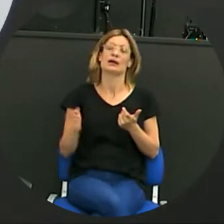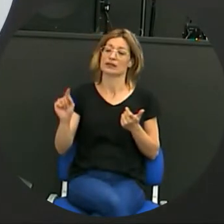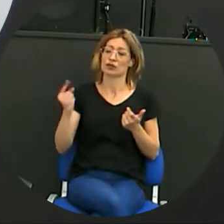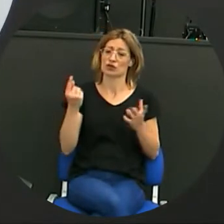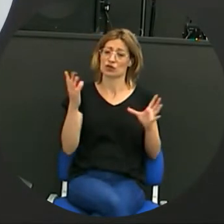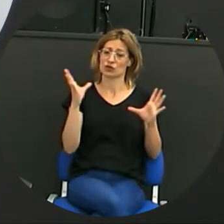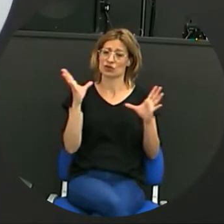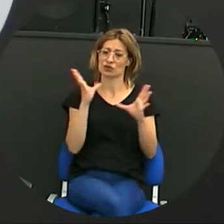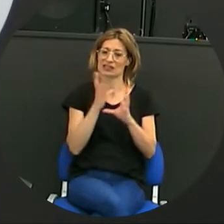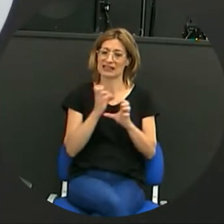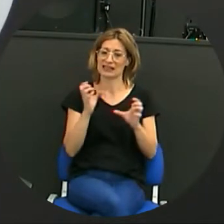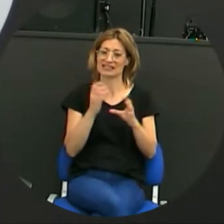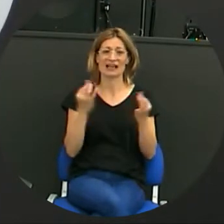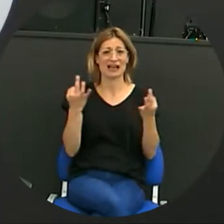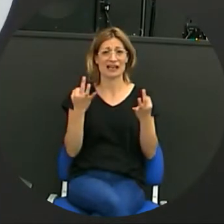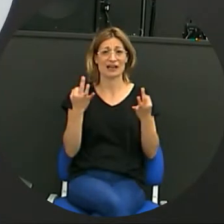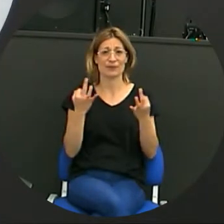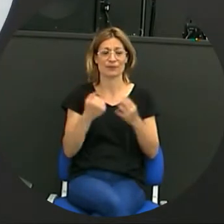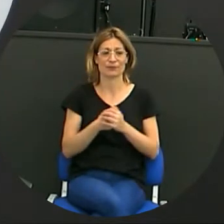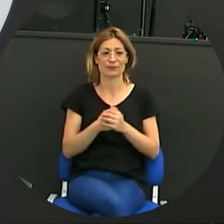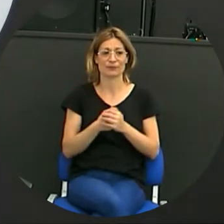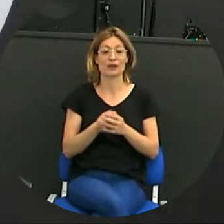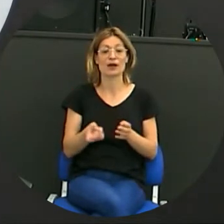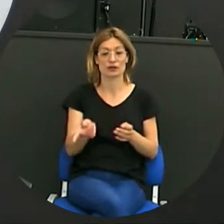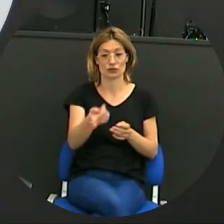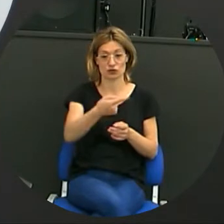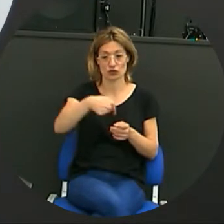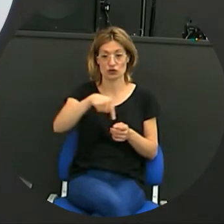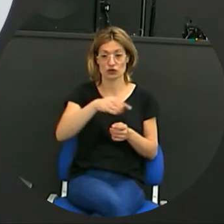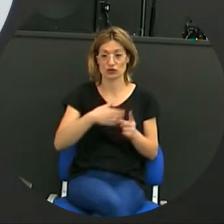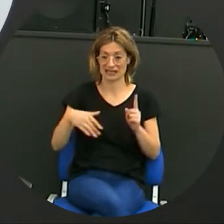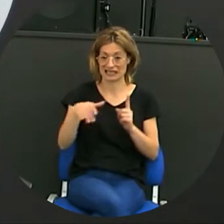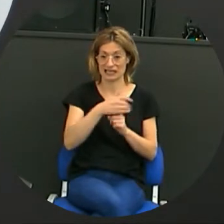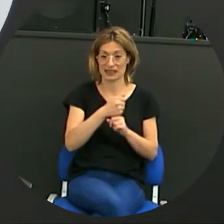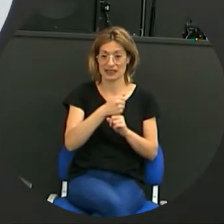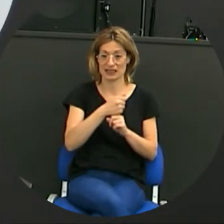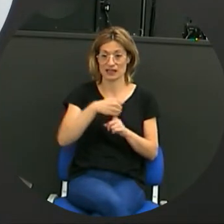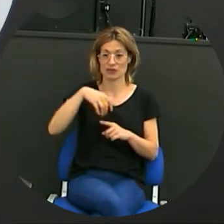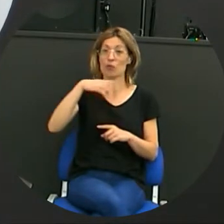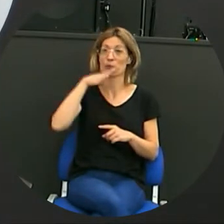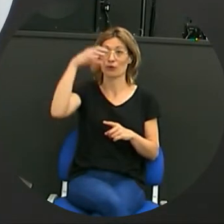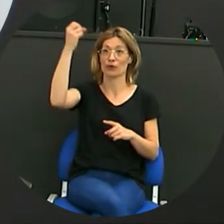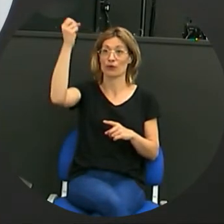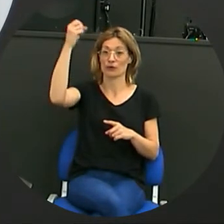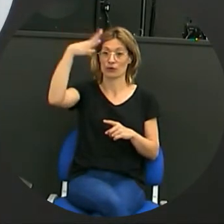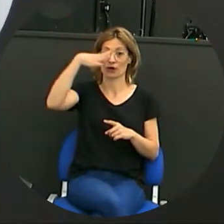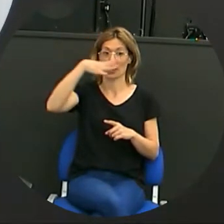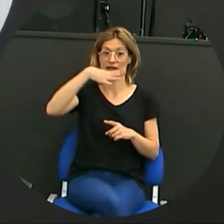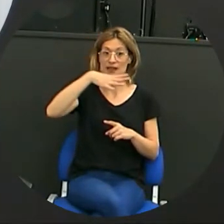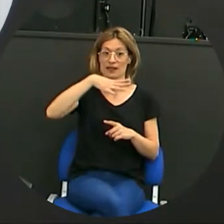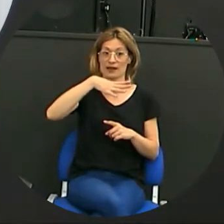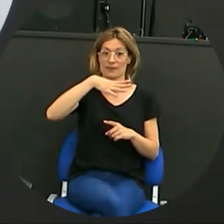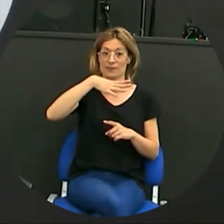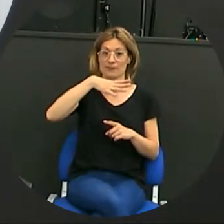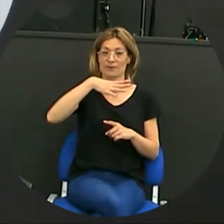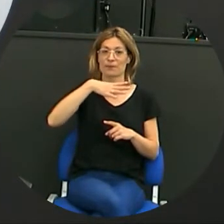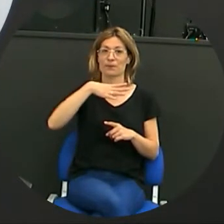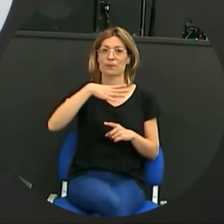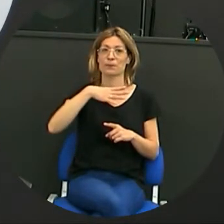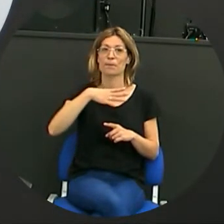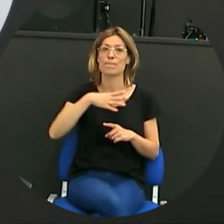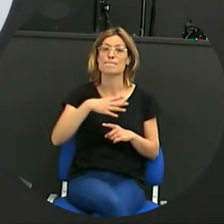de aquellos que hemos sido alcanzados por la gracia irresistible de Dios en Cristo,